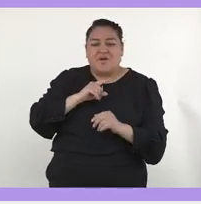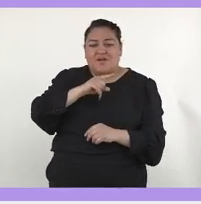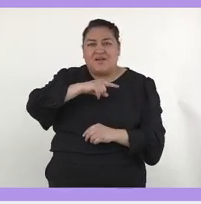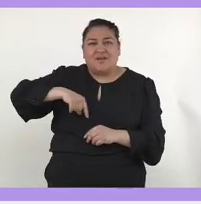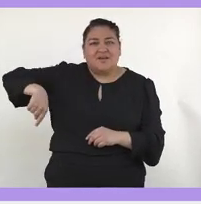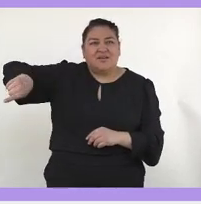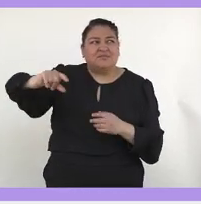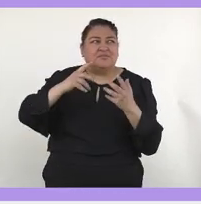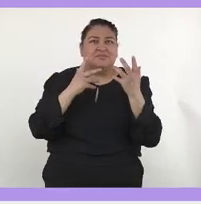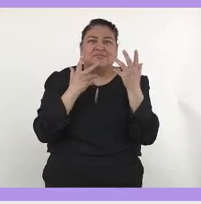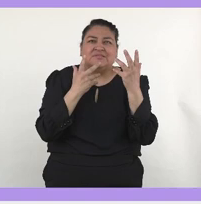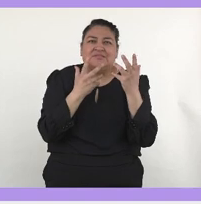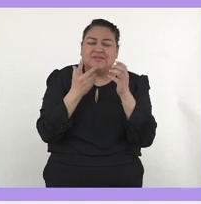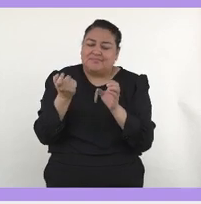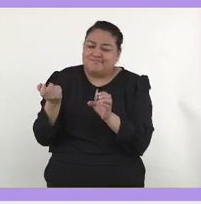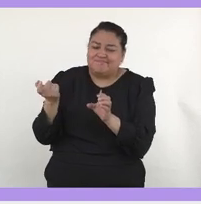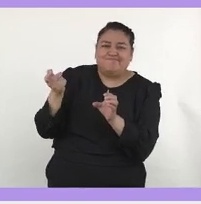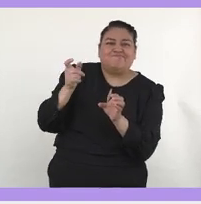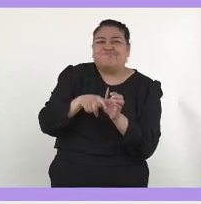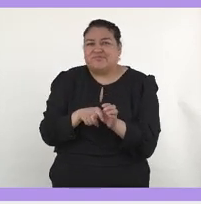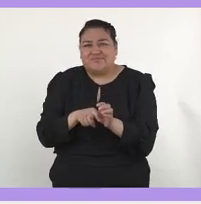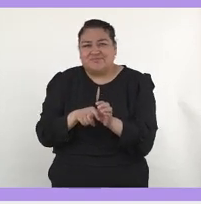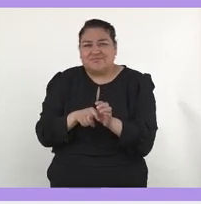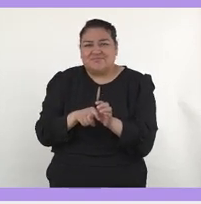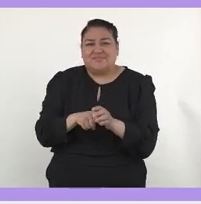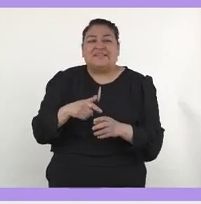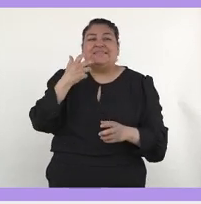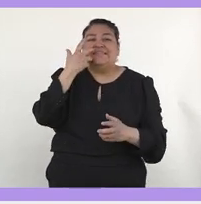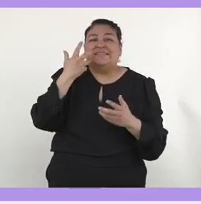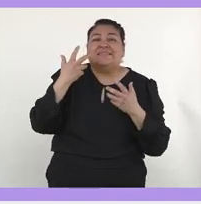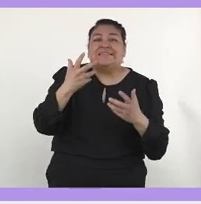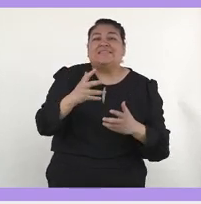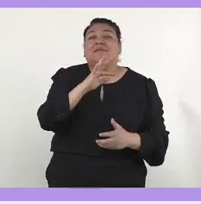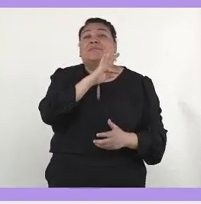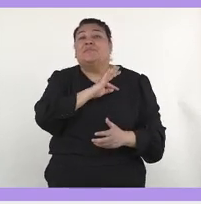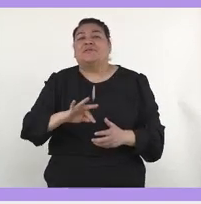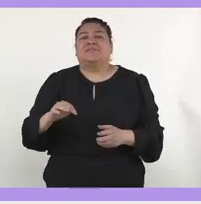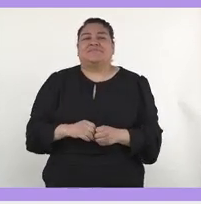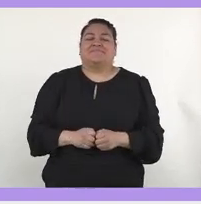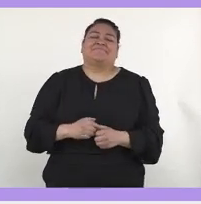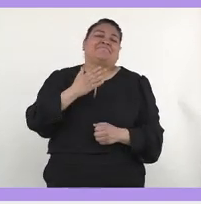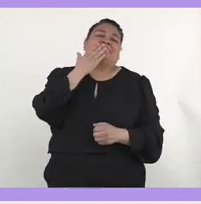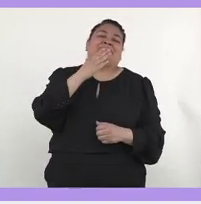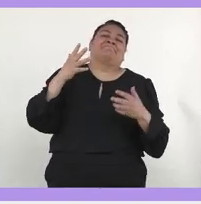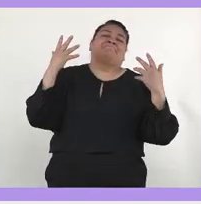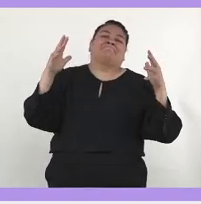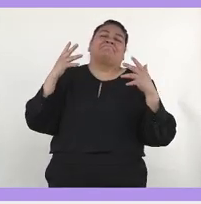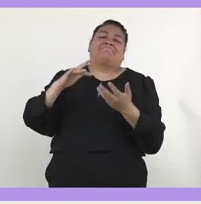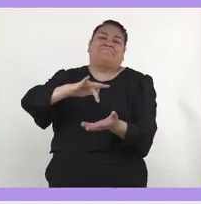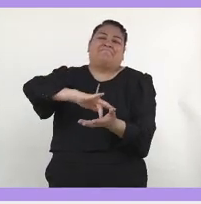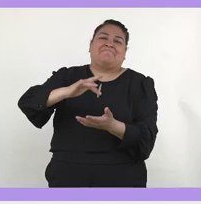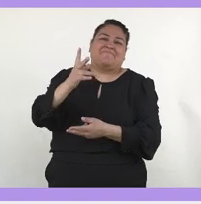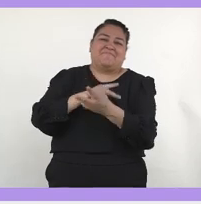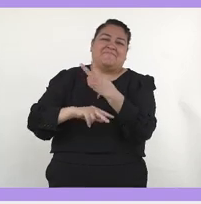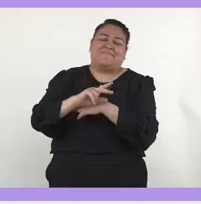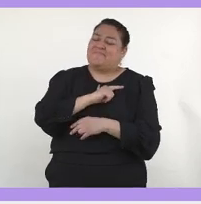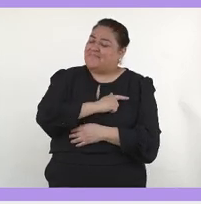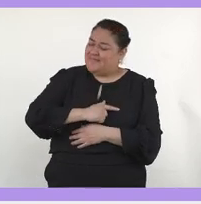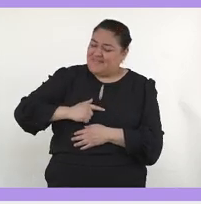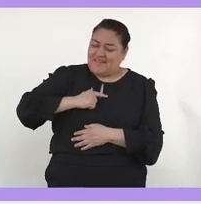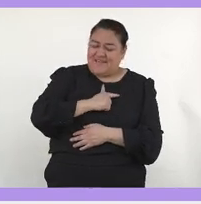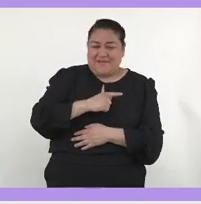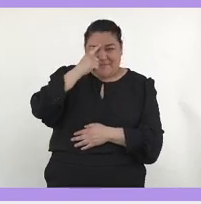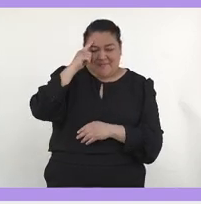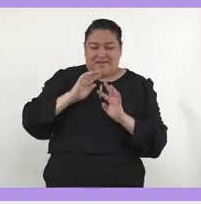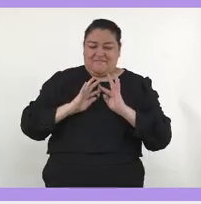miles que han luchado y que hoy poco a poco comienza a hacerse realidad primero que nada Muchas gracias por estar con nosotros para mí es un placer por supuesto